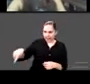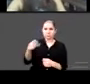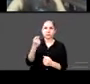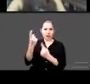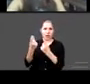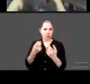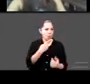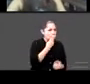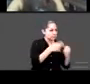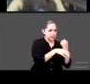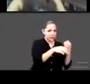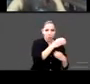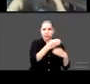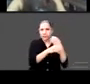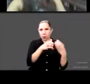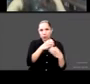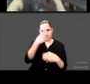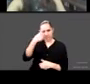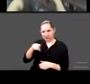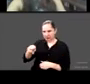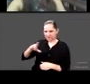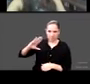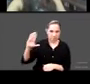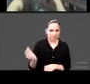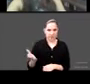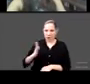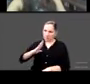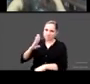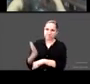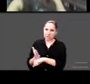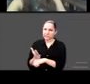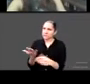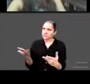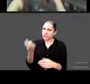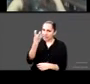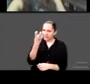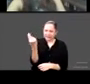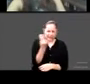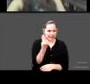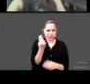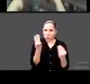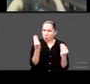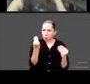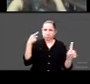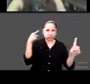Entonces, tenemos un trabajo muy fuerte por hacer. Y avanzamos a la siguiente, por favor. La pregunta es,